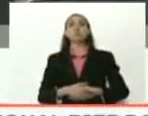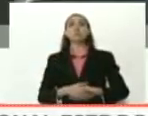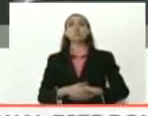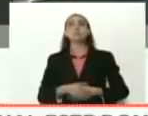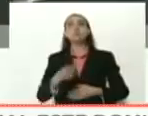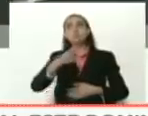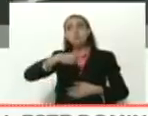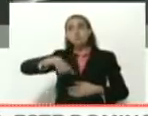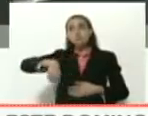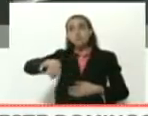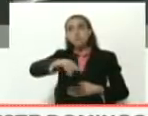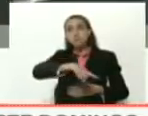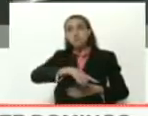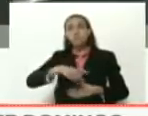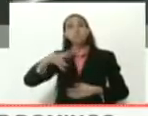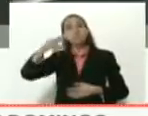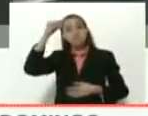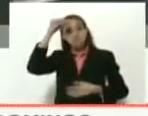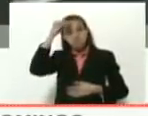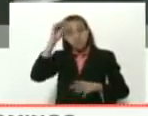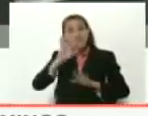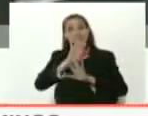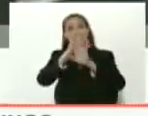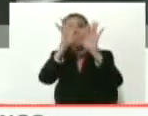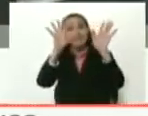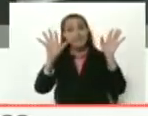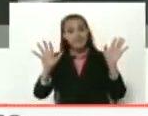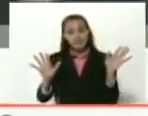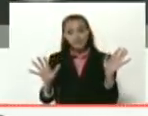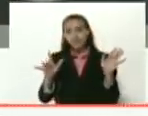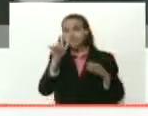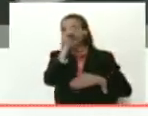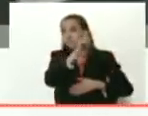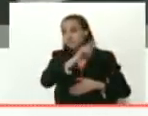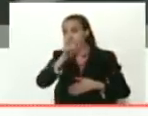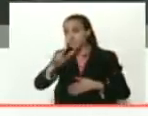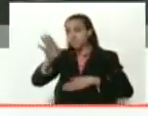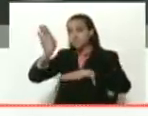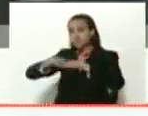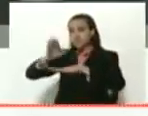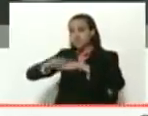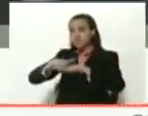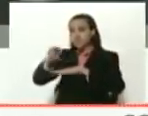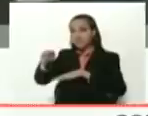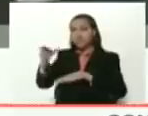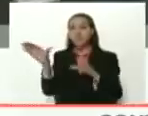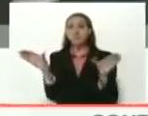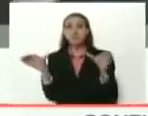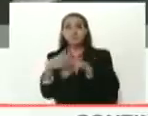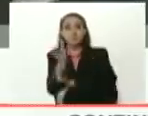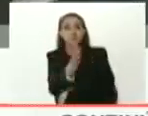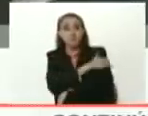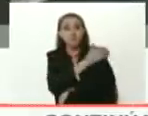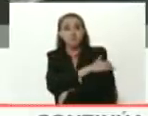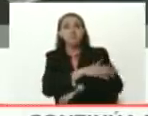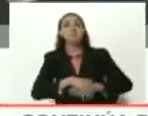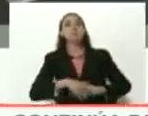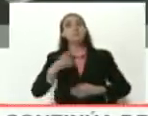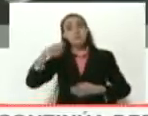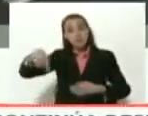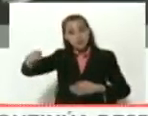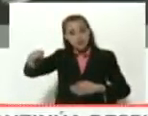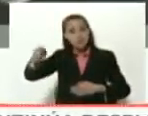ustedes deberían entender, digo esto a los señores de la oposición, deberían